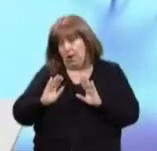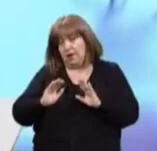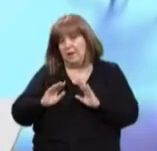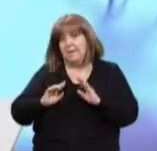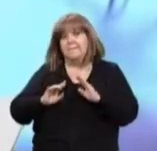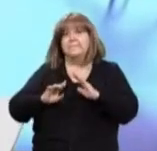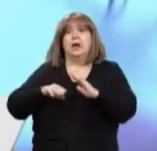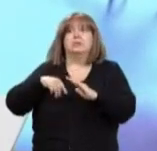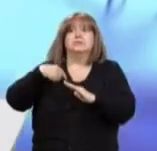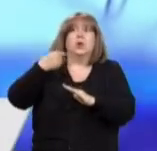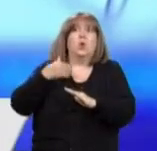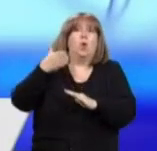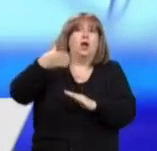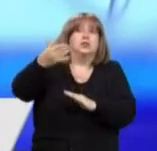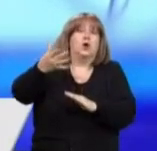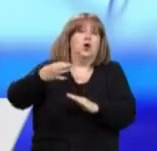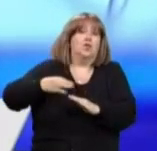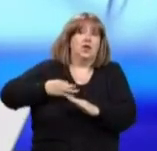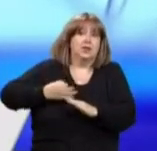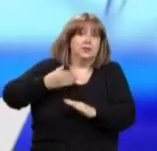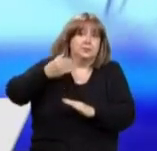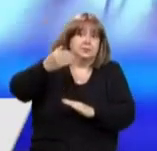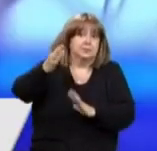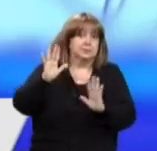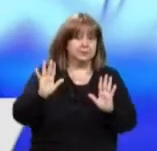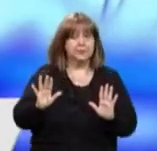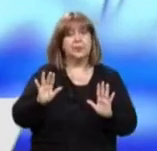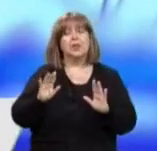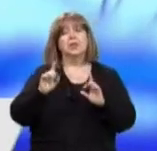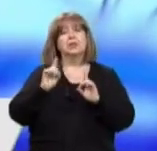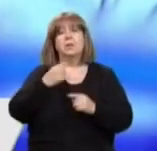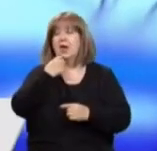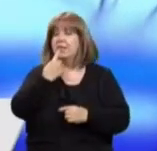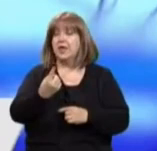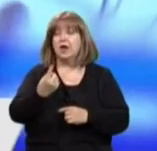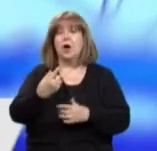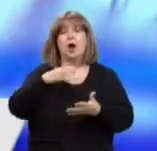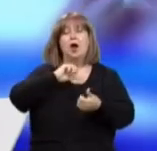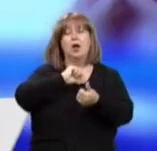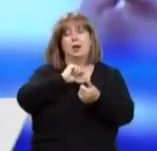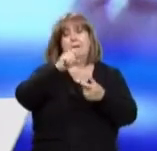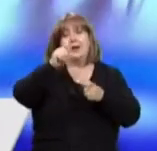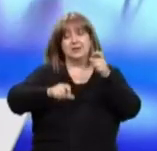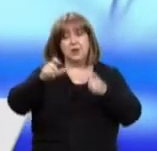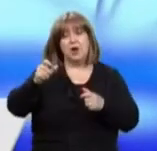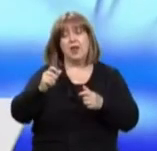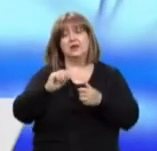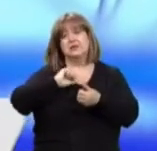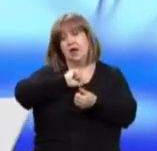a mañana, nadie sabe, ¿no? Total. Más allá de eso, habló también de la situación de la homosexualidad,